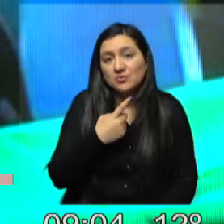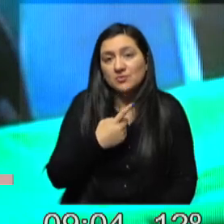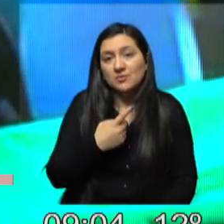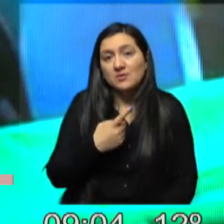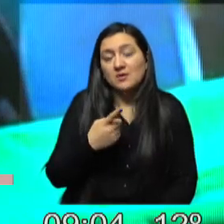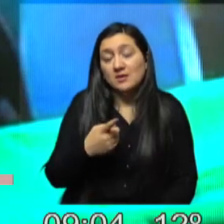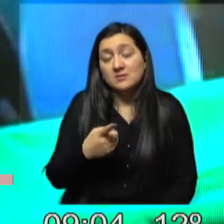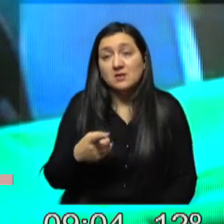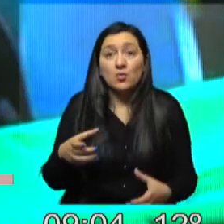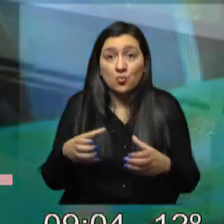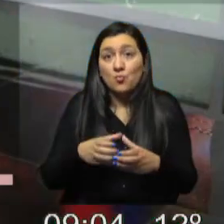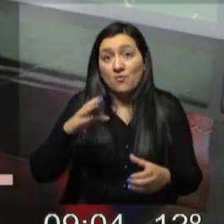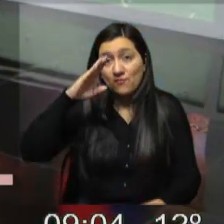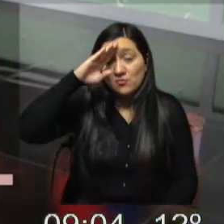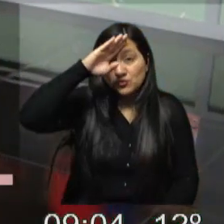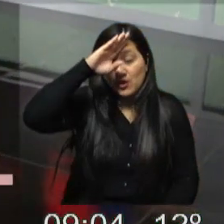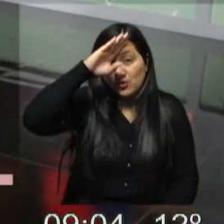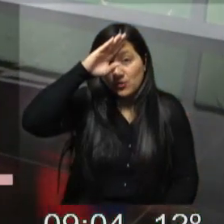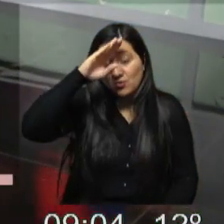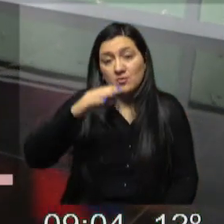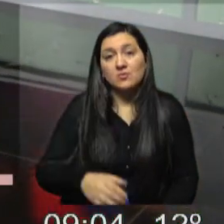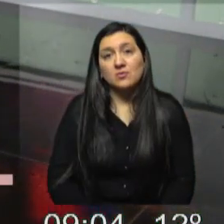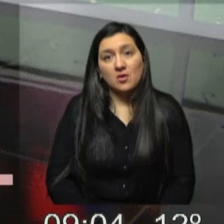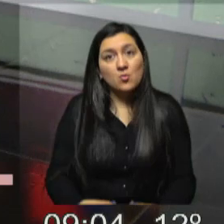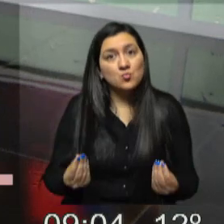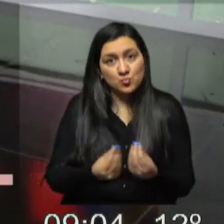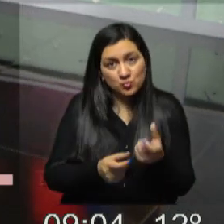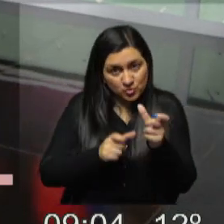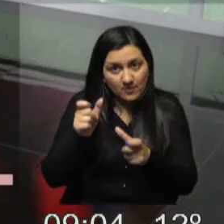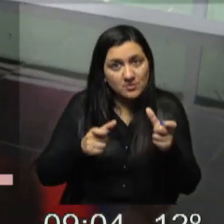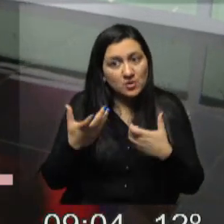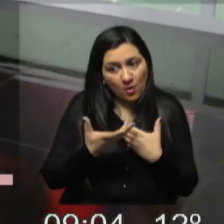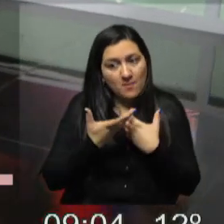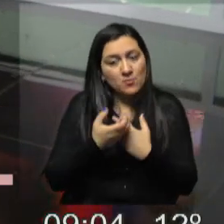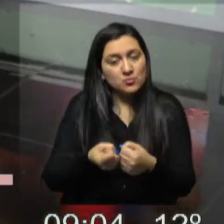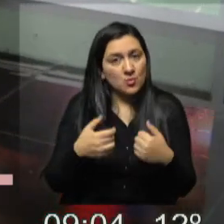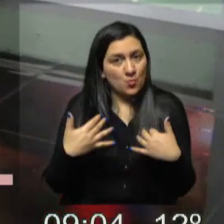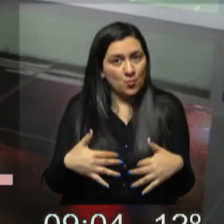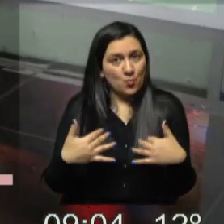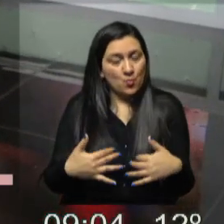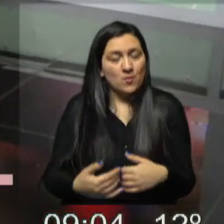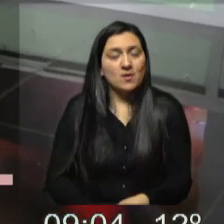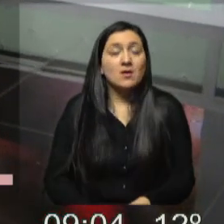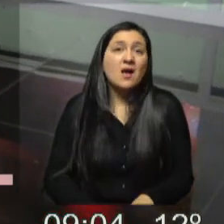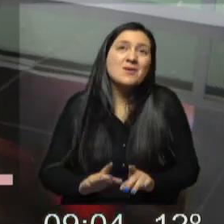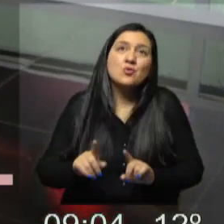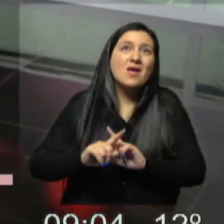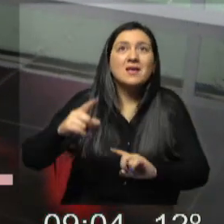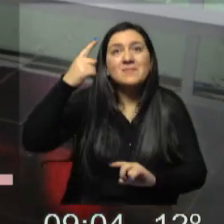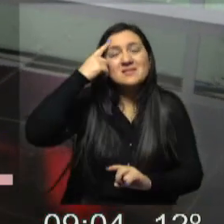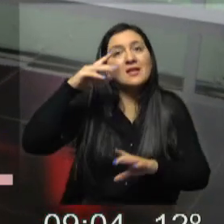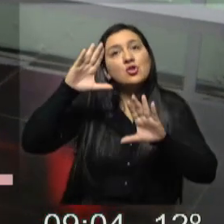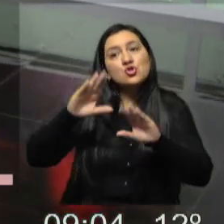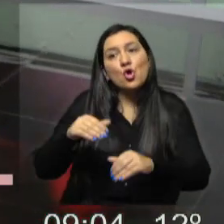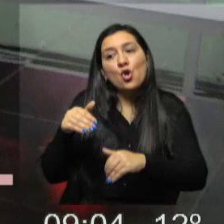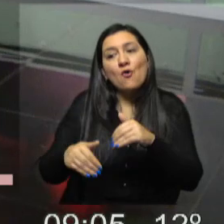que es el bolsonarismo, que es más grande que Bolsonaro. Uh-huh. O sea, primero, quizá la lectura es, no hay que pensar que todo el voto a Bolsonaro